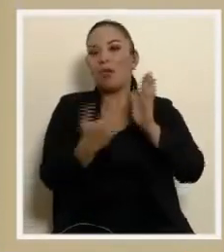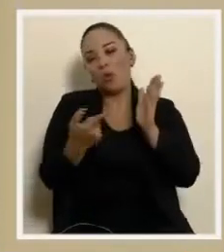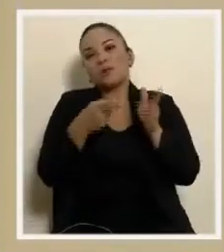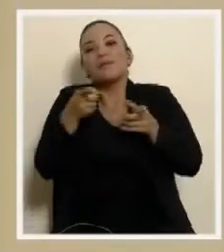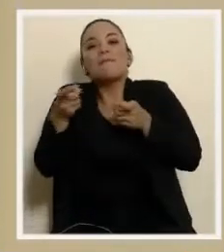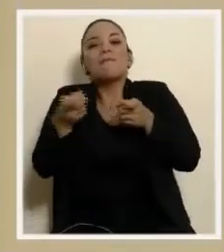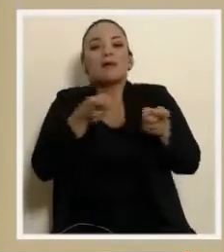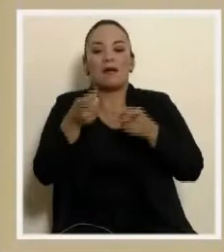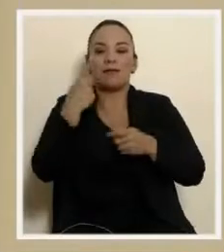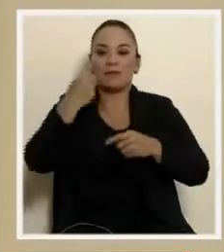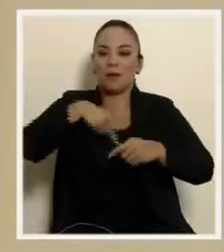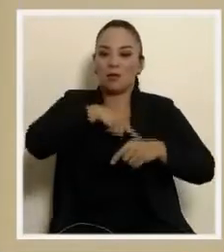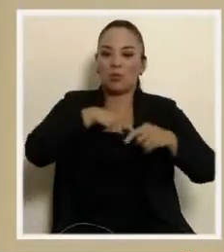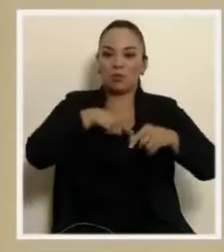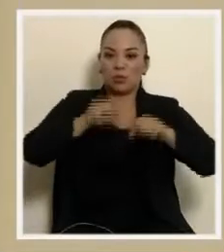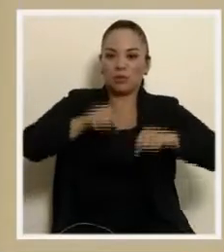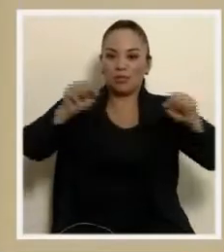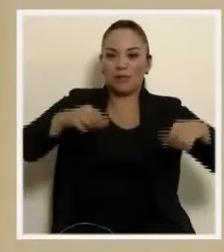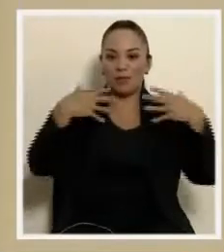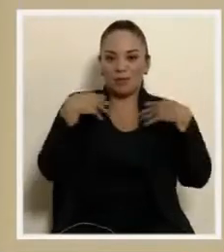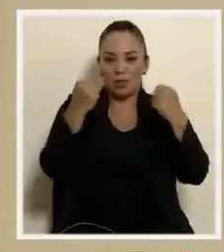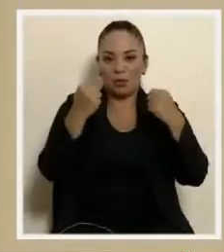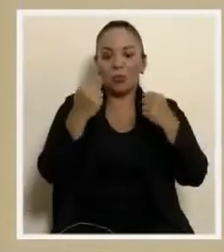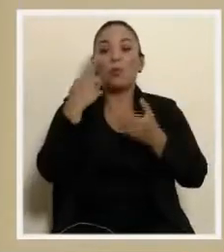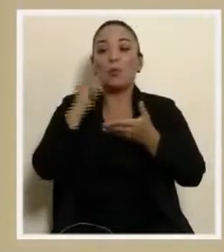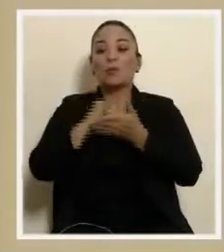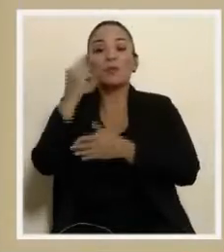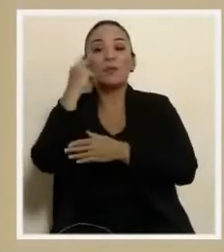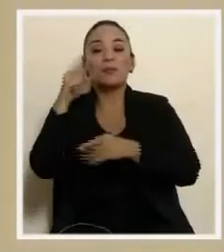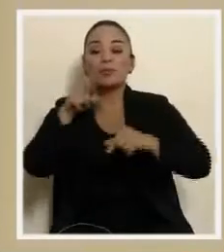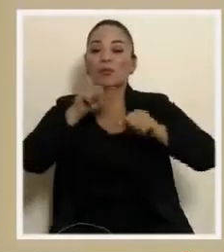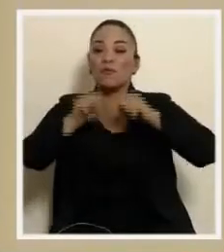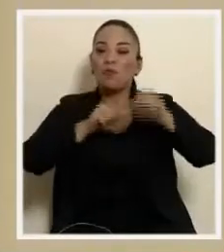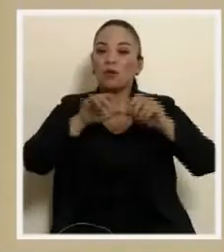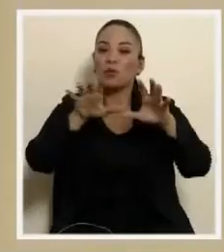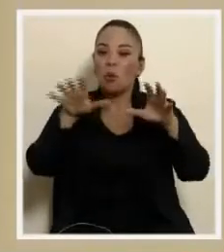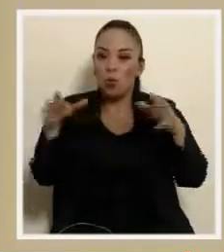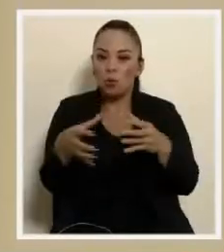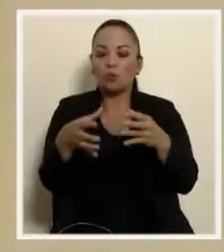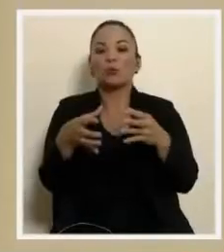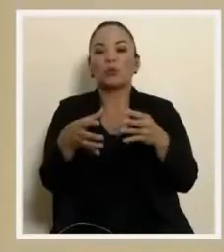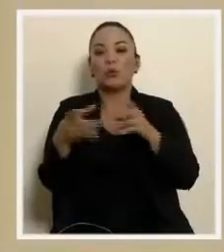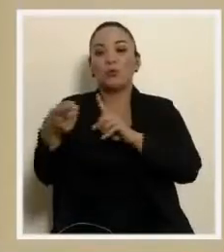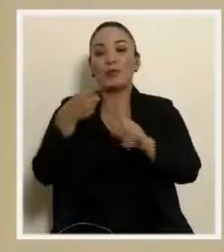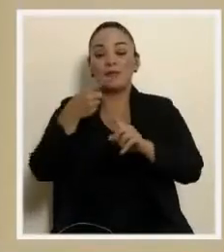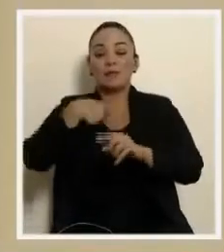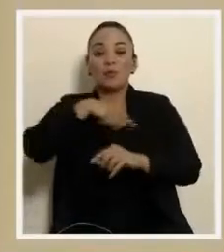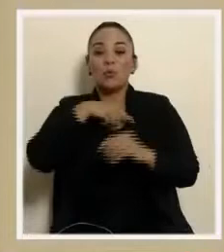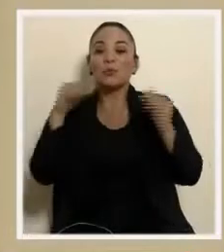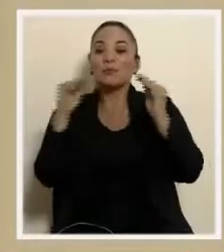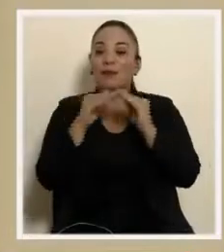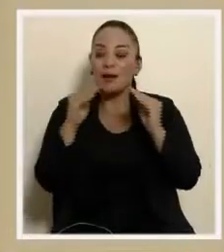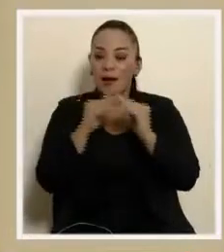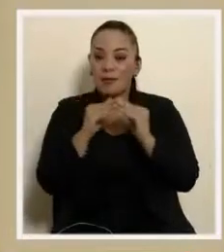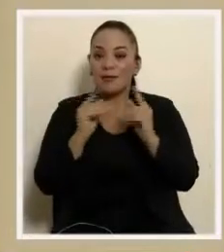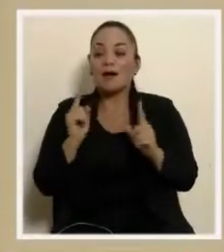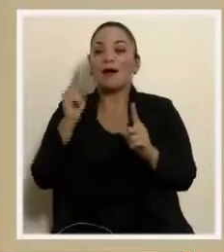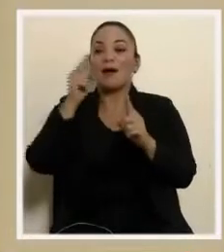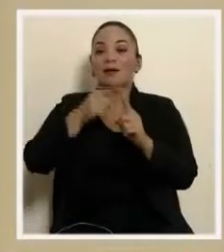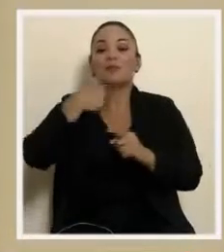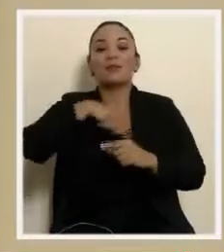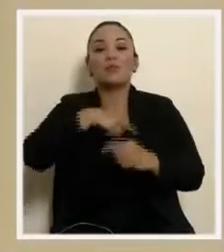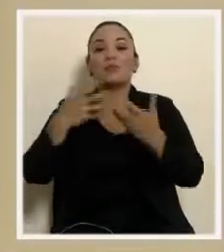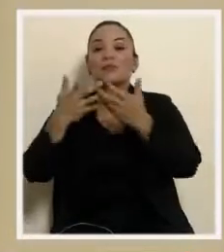manejables para nuestro sistema de salud, y por eso creemos que es un esfuerzo conjunto, que desde nuestra casa hasta